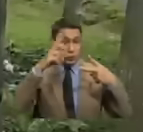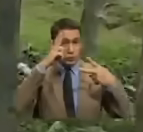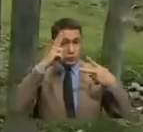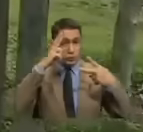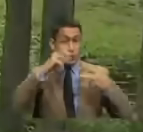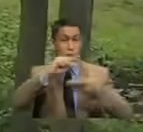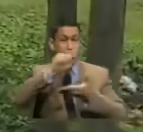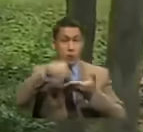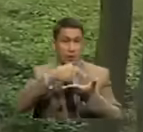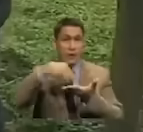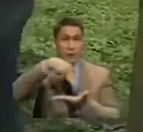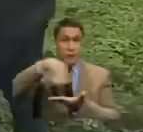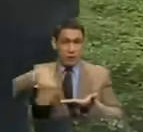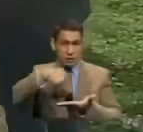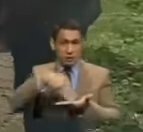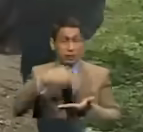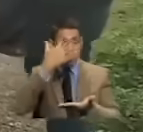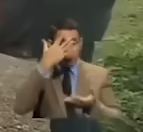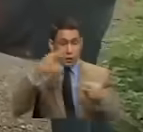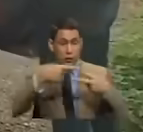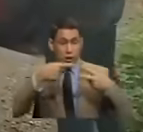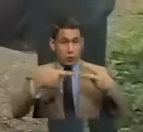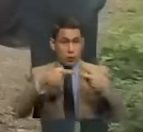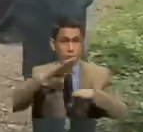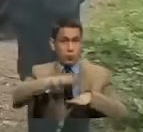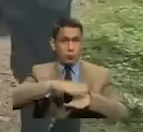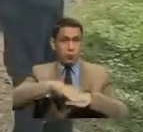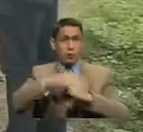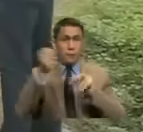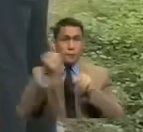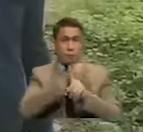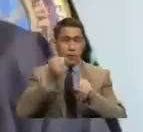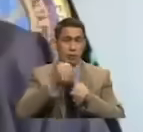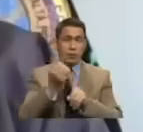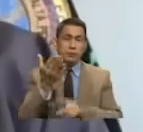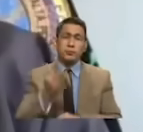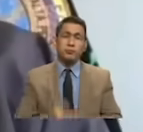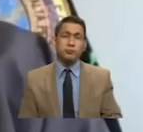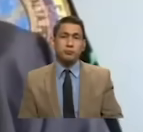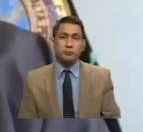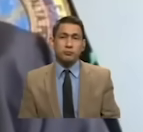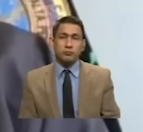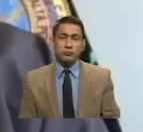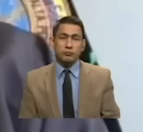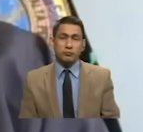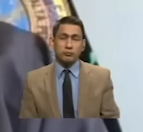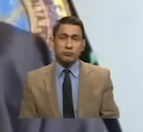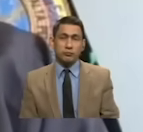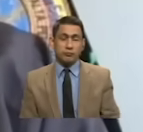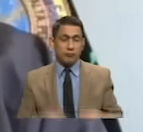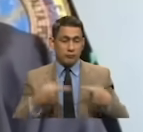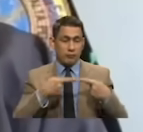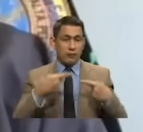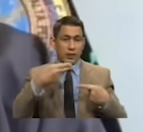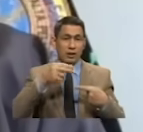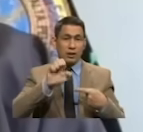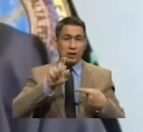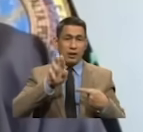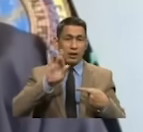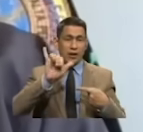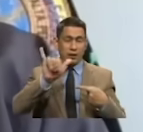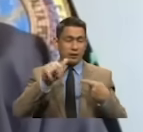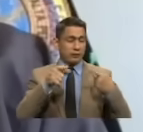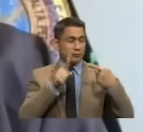otro en Manabí, ambos por el delito de asesinato. Pudimos realizar la aprehensión de Henry Darío Q, una